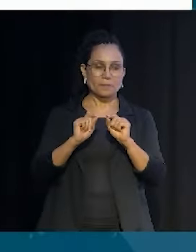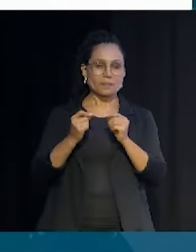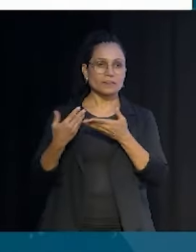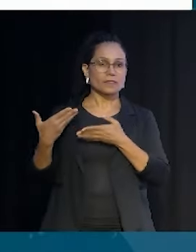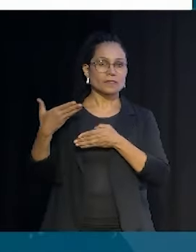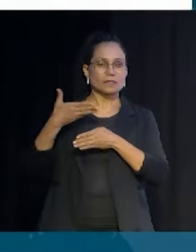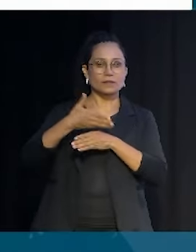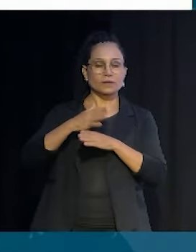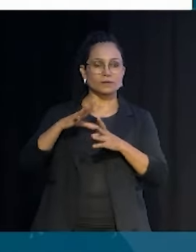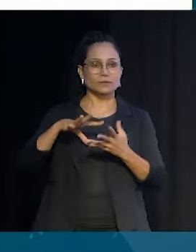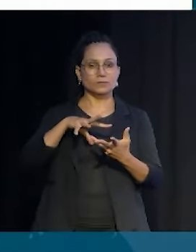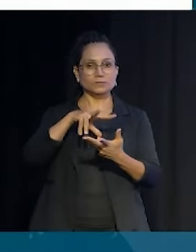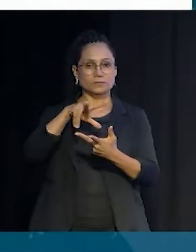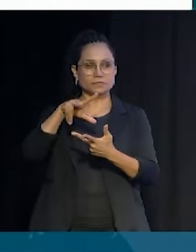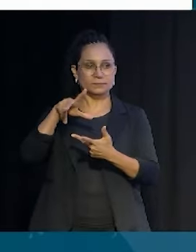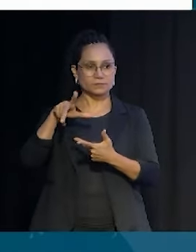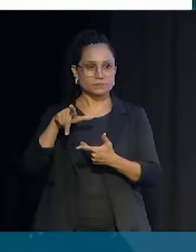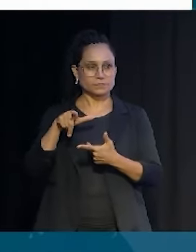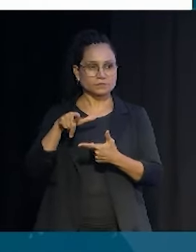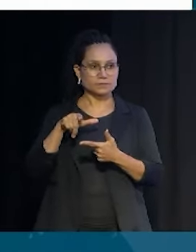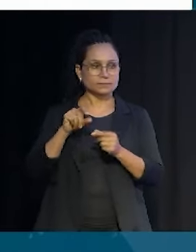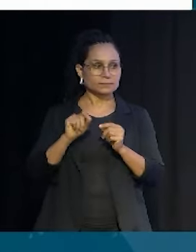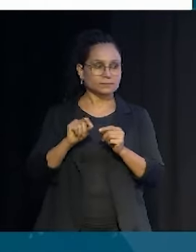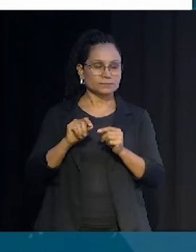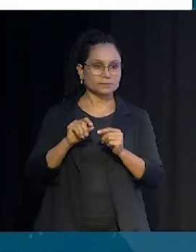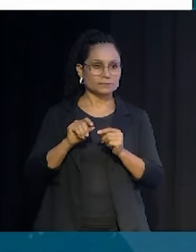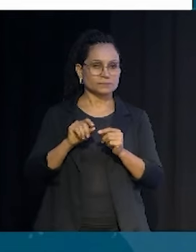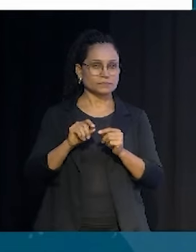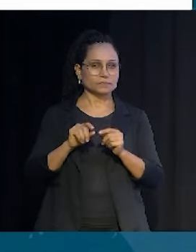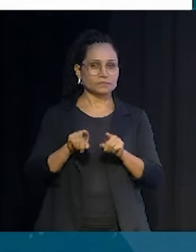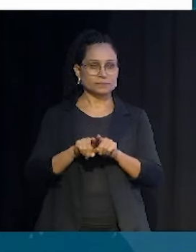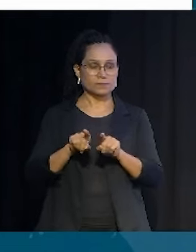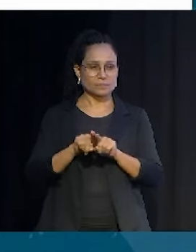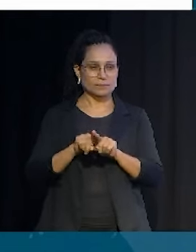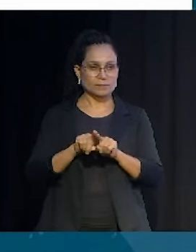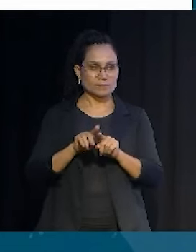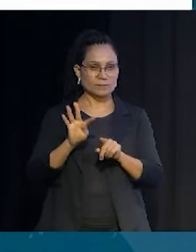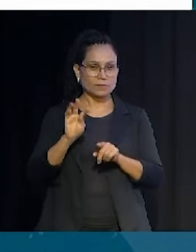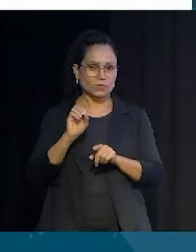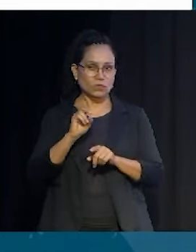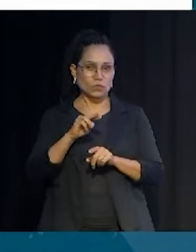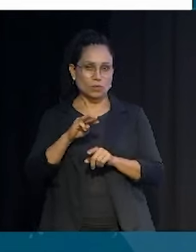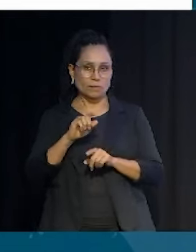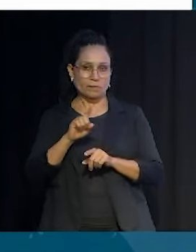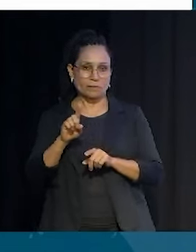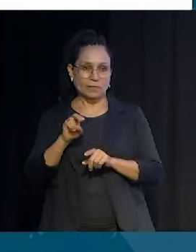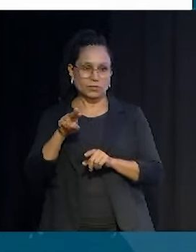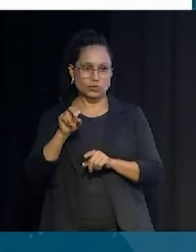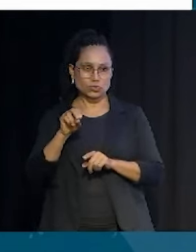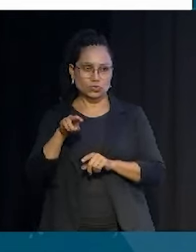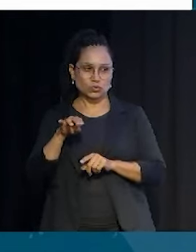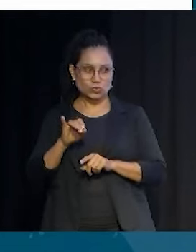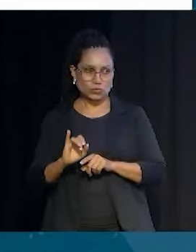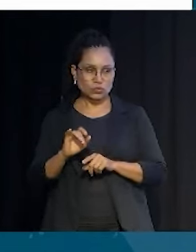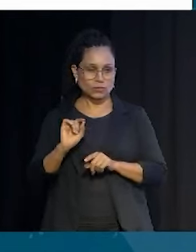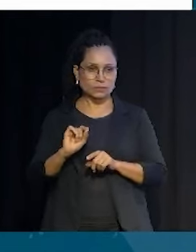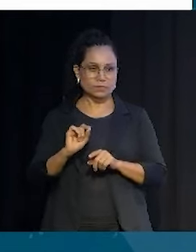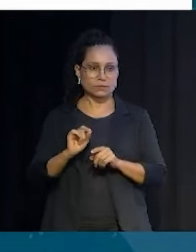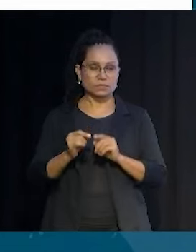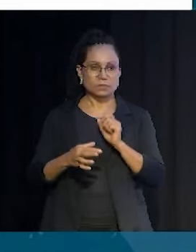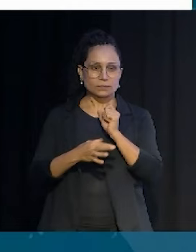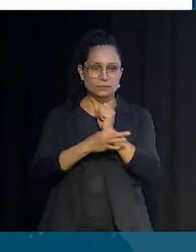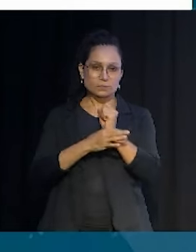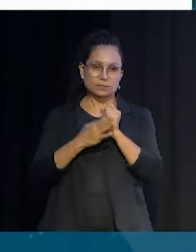universo y están perturbando el mundo entero. Lo que Tomás Sonnier colocó claramente, sin indicarlos individualmente,